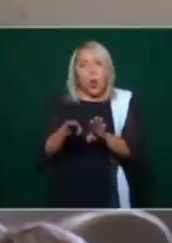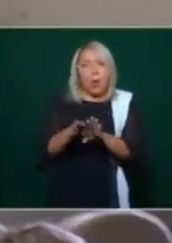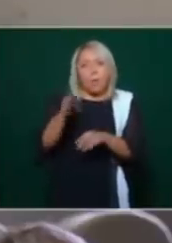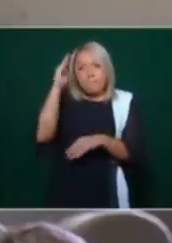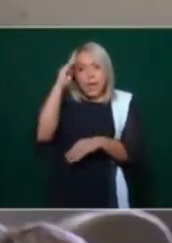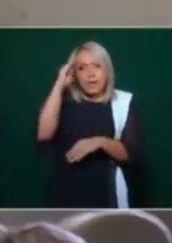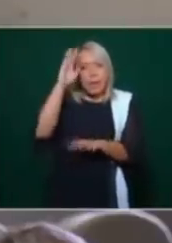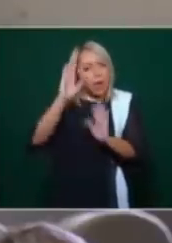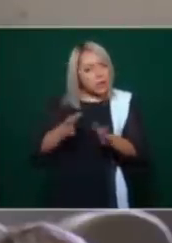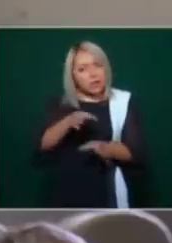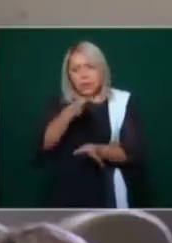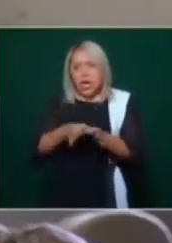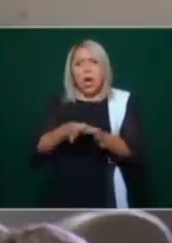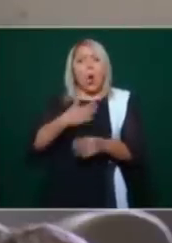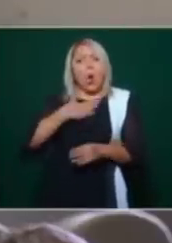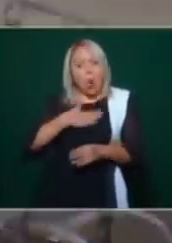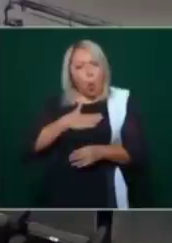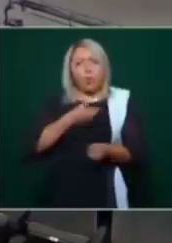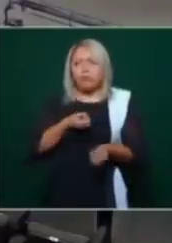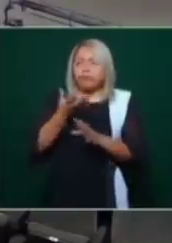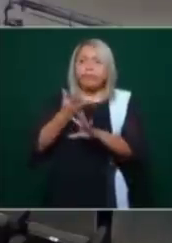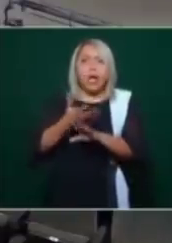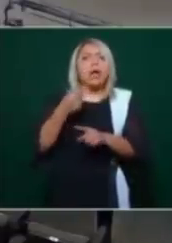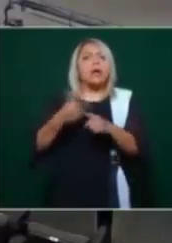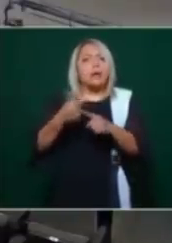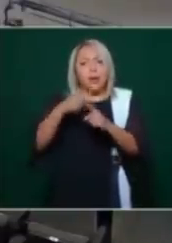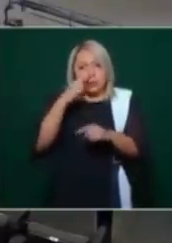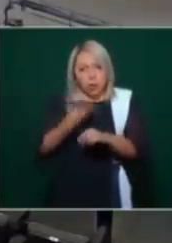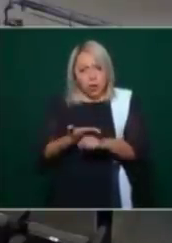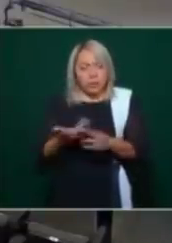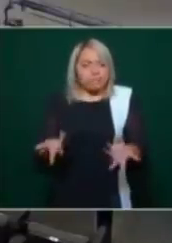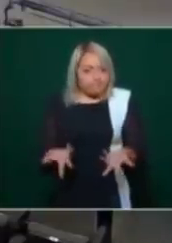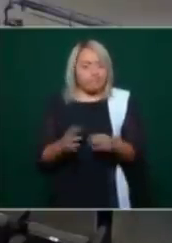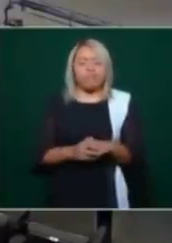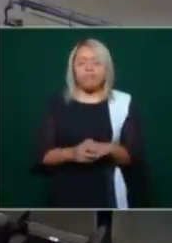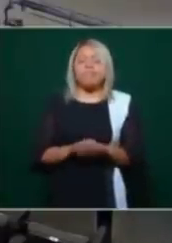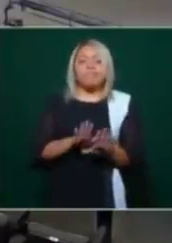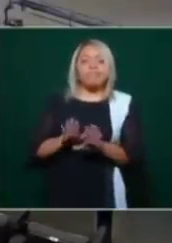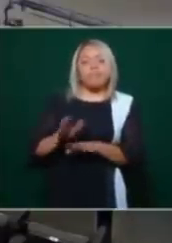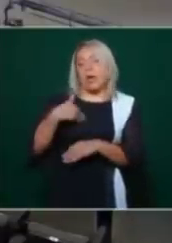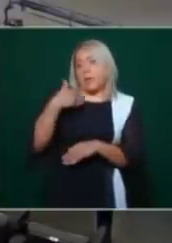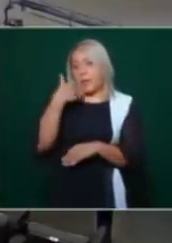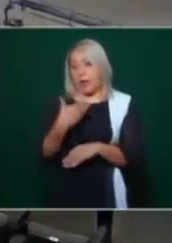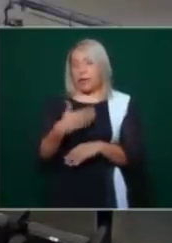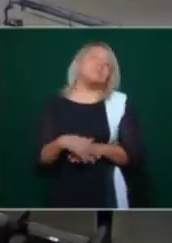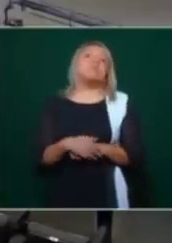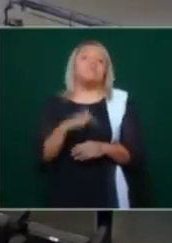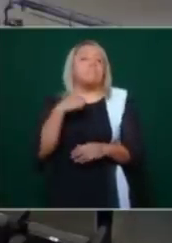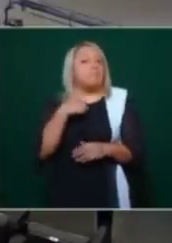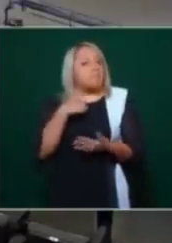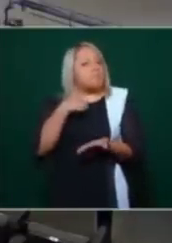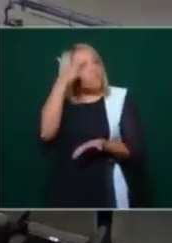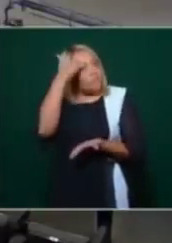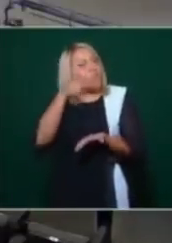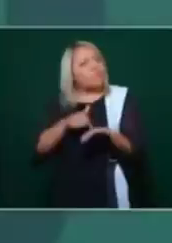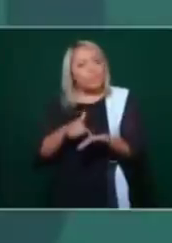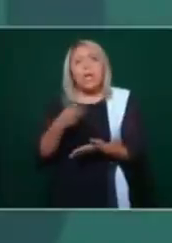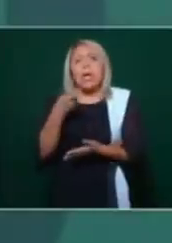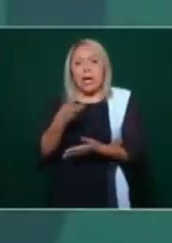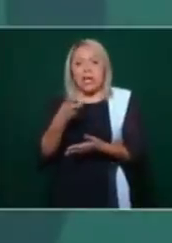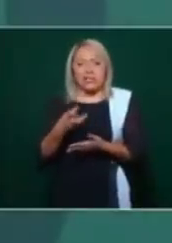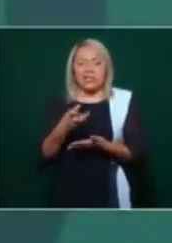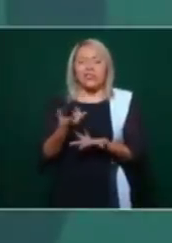crimen que ocurrió hace muchos años? Presidente, gracias. Pues yo lo que considero que estos casos